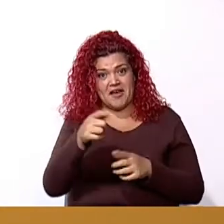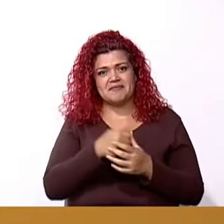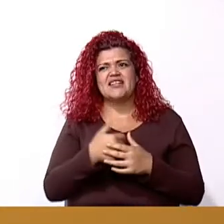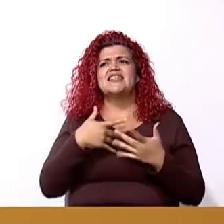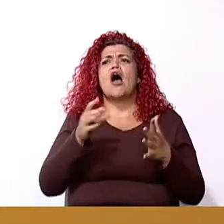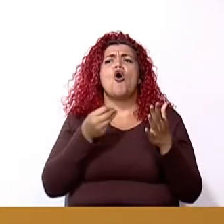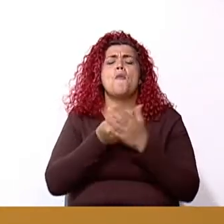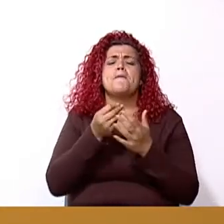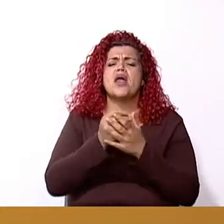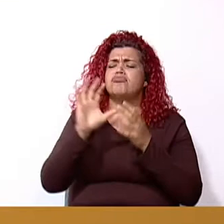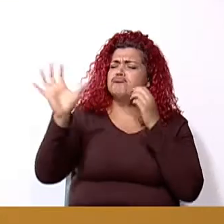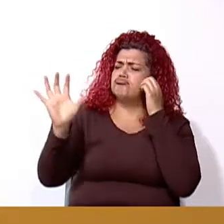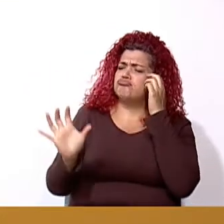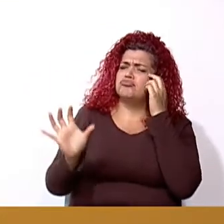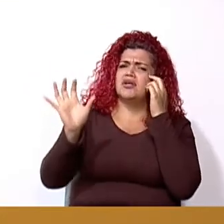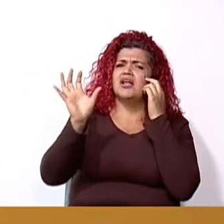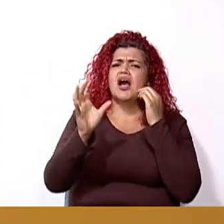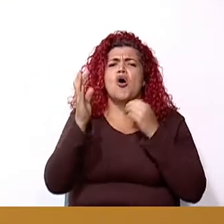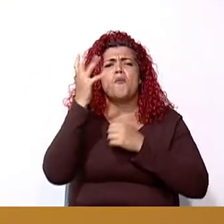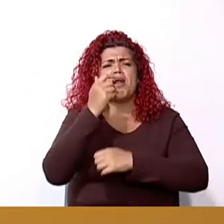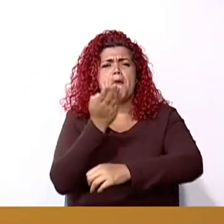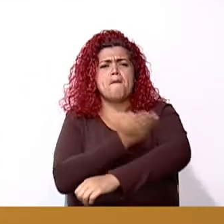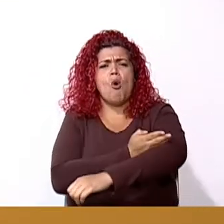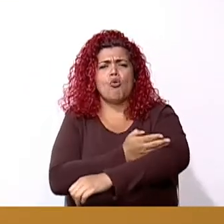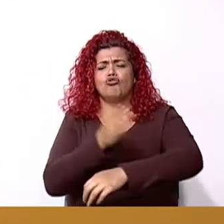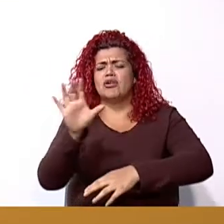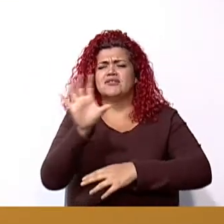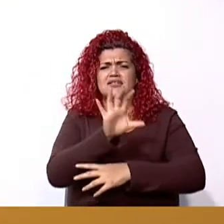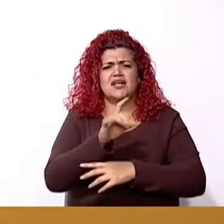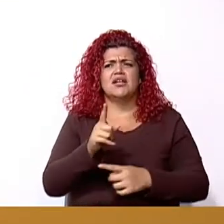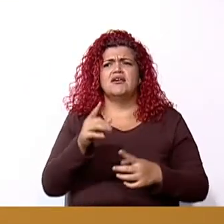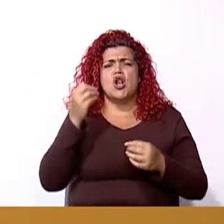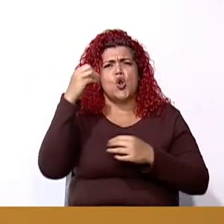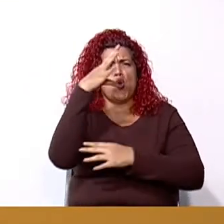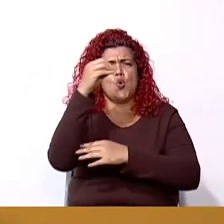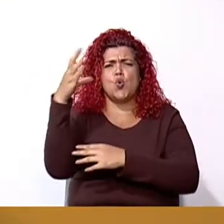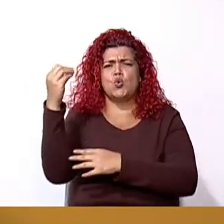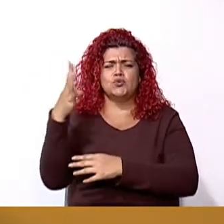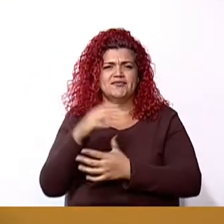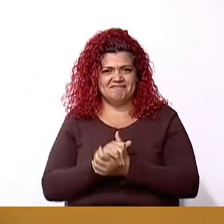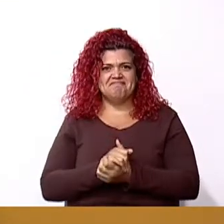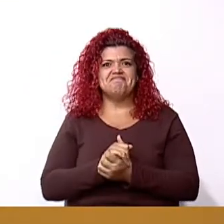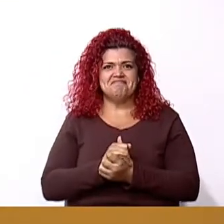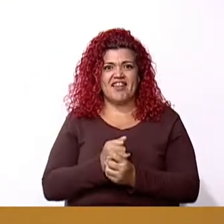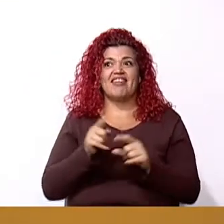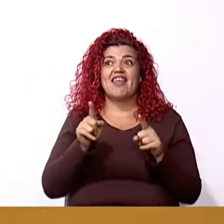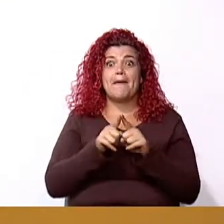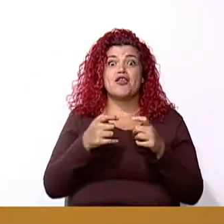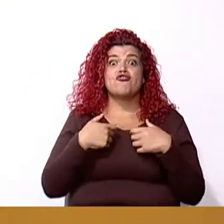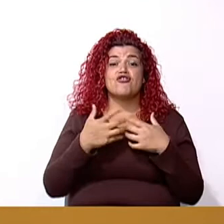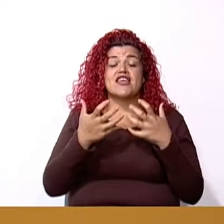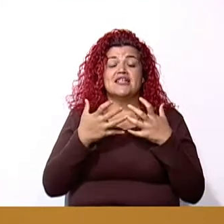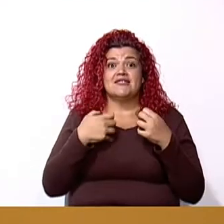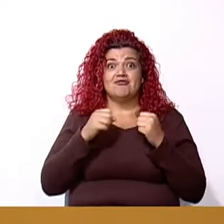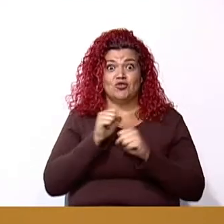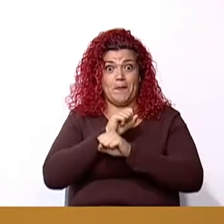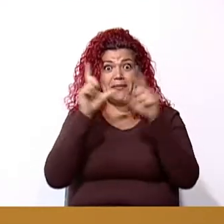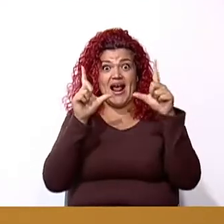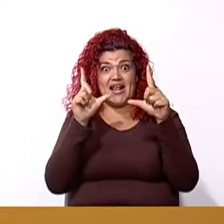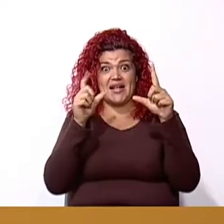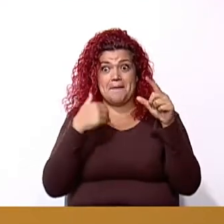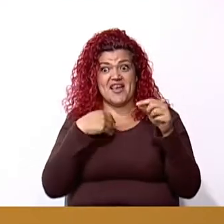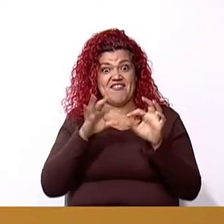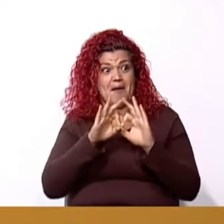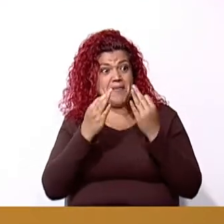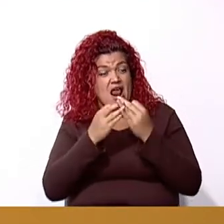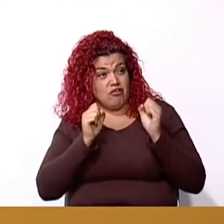guirnaldas, compré estas preciosas botas, unas luces. Y bueno, También quise sorprender a mi familia